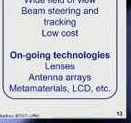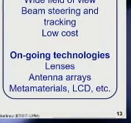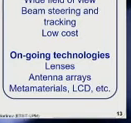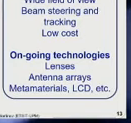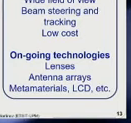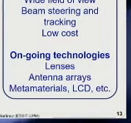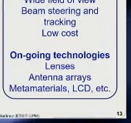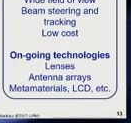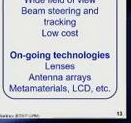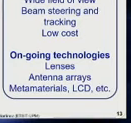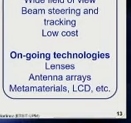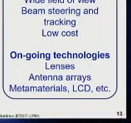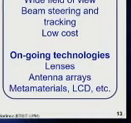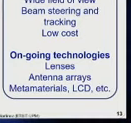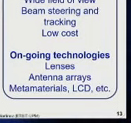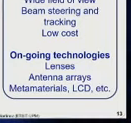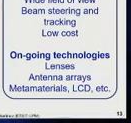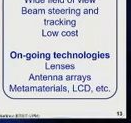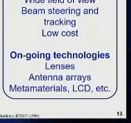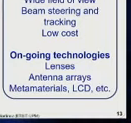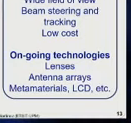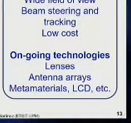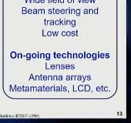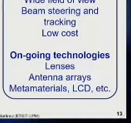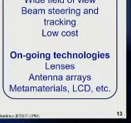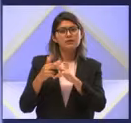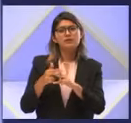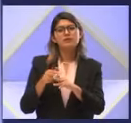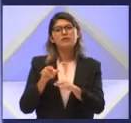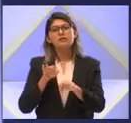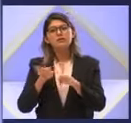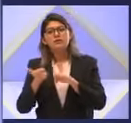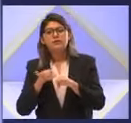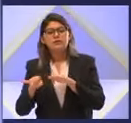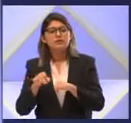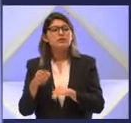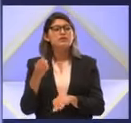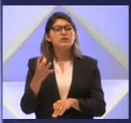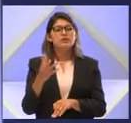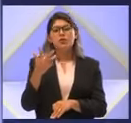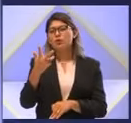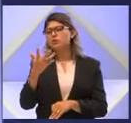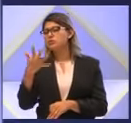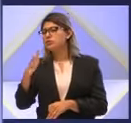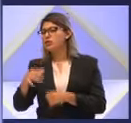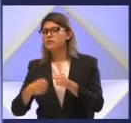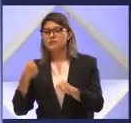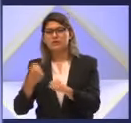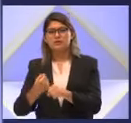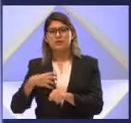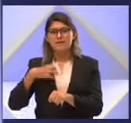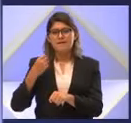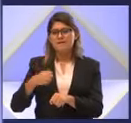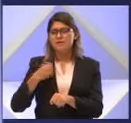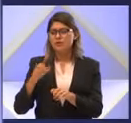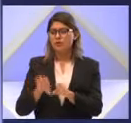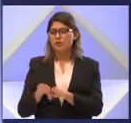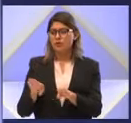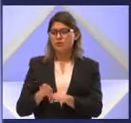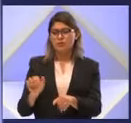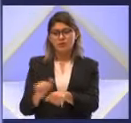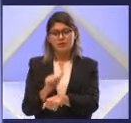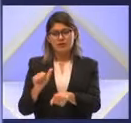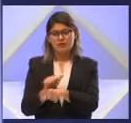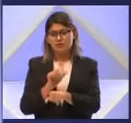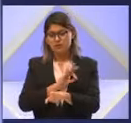cerca de 810 años para desarrollar una antena con la que poder comunicar un vehículo con